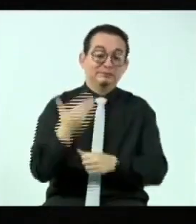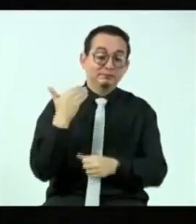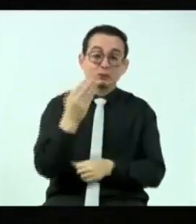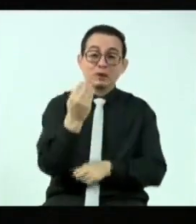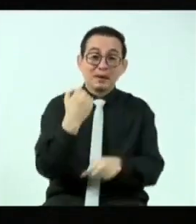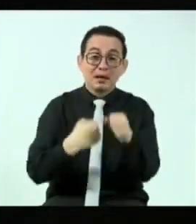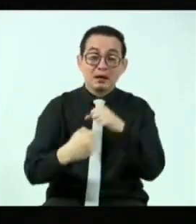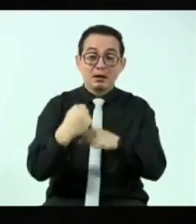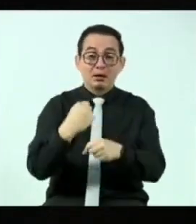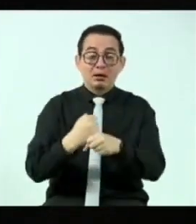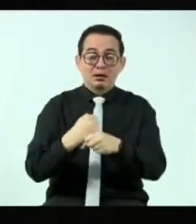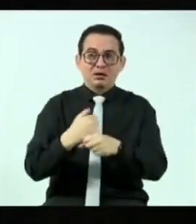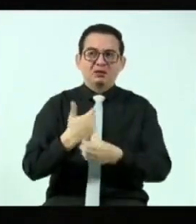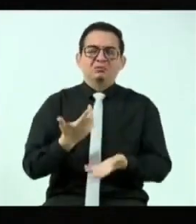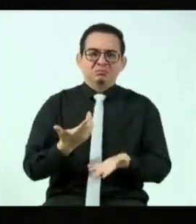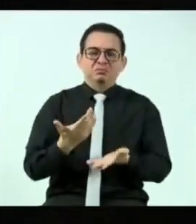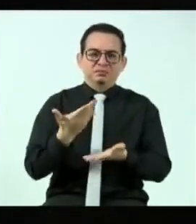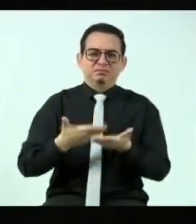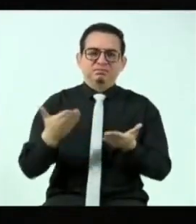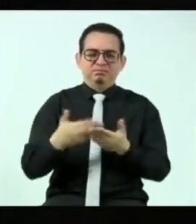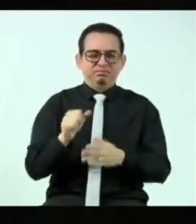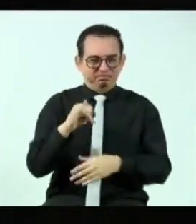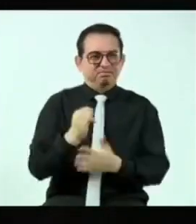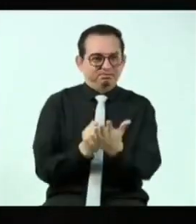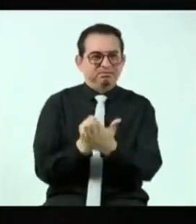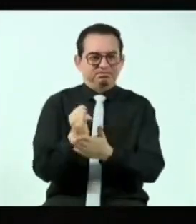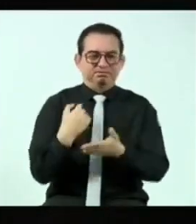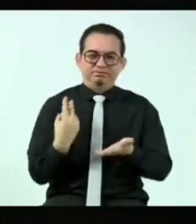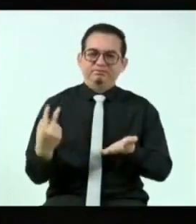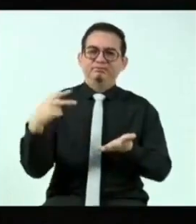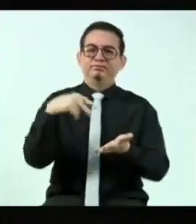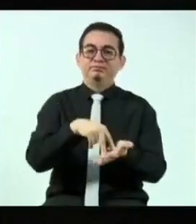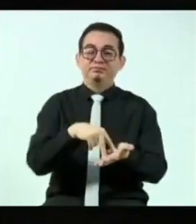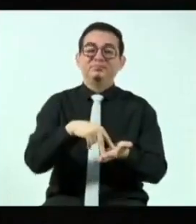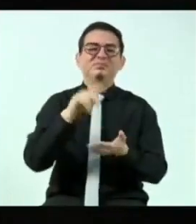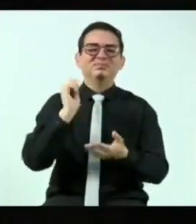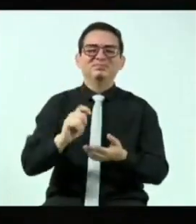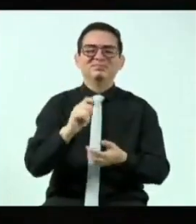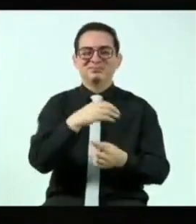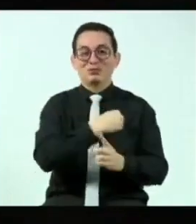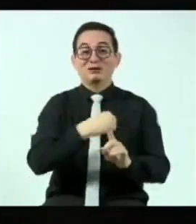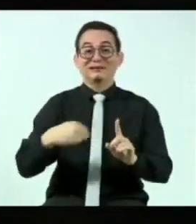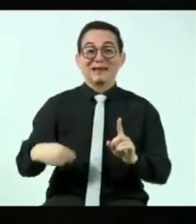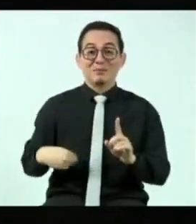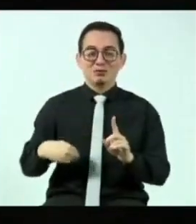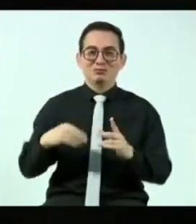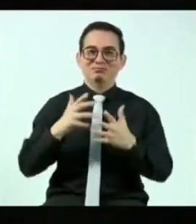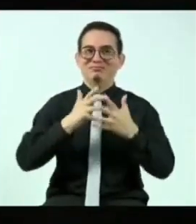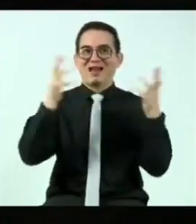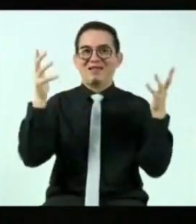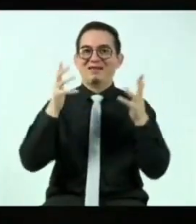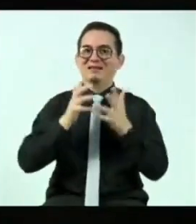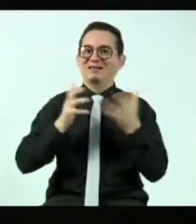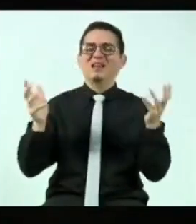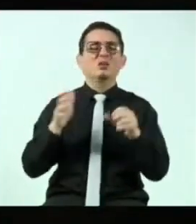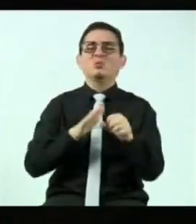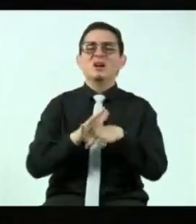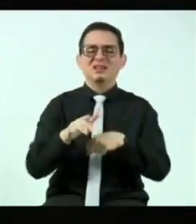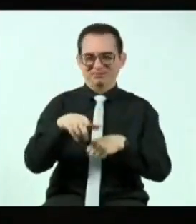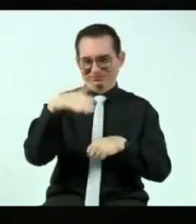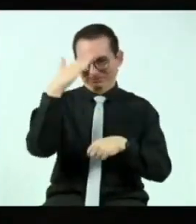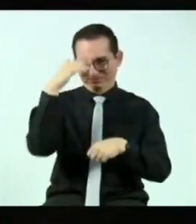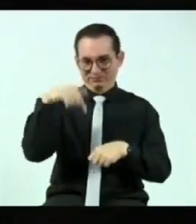he tenido el privilegio y el honor de gobernar dos de los municipios más importantes no solo de